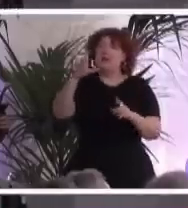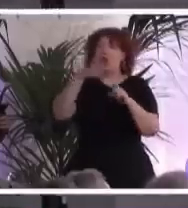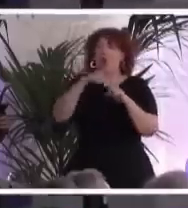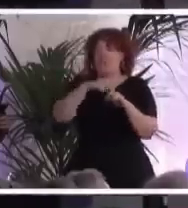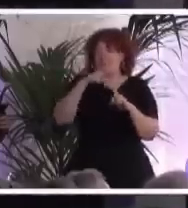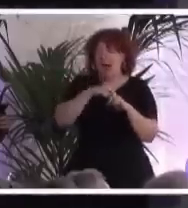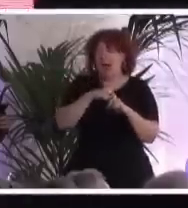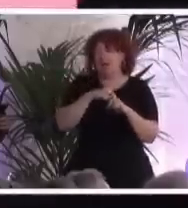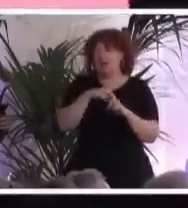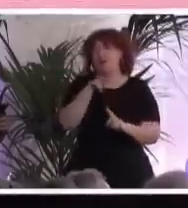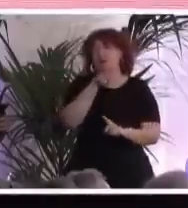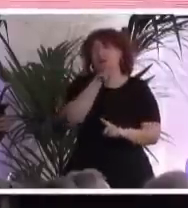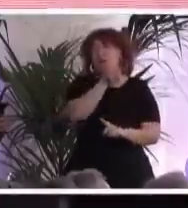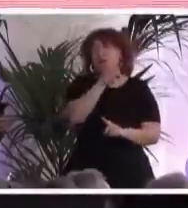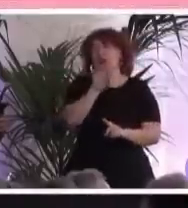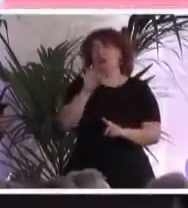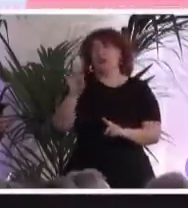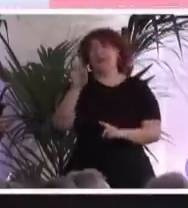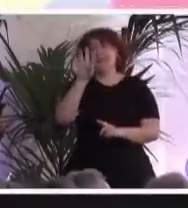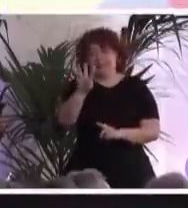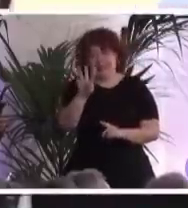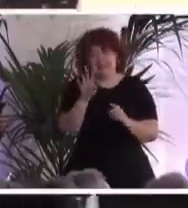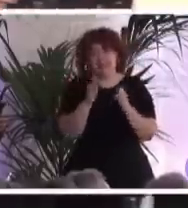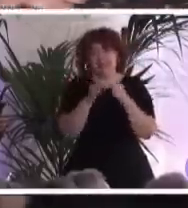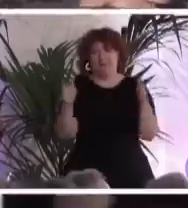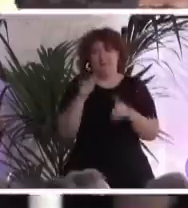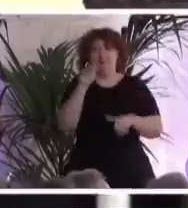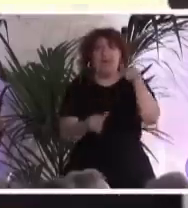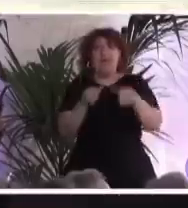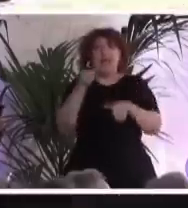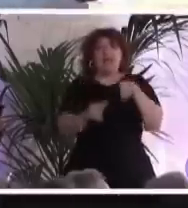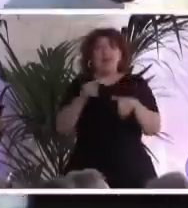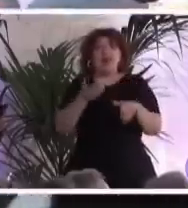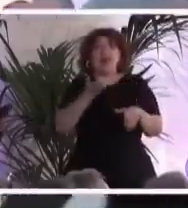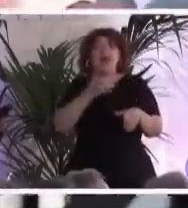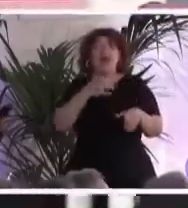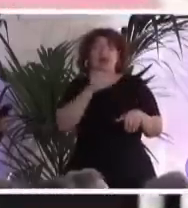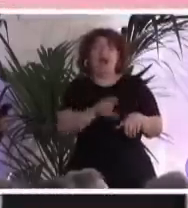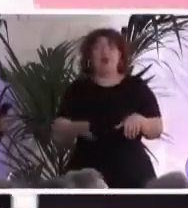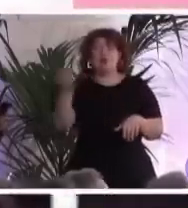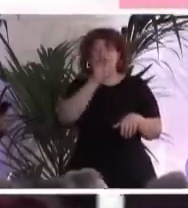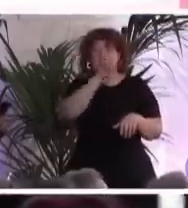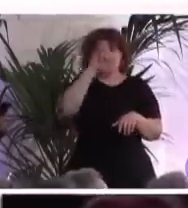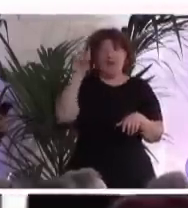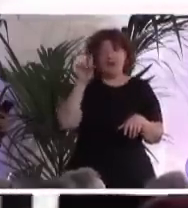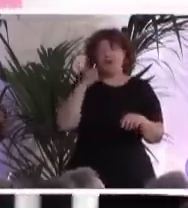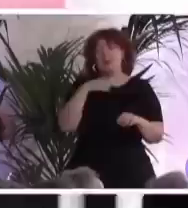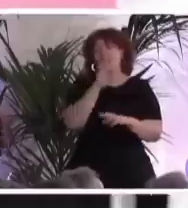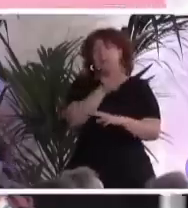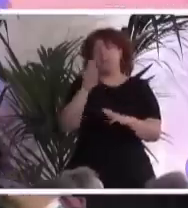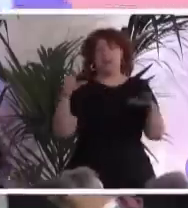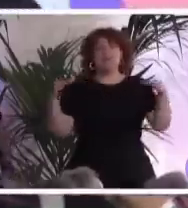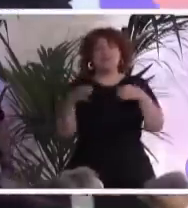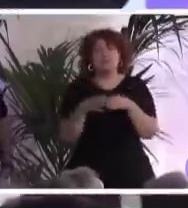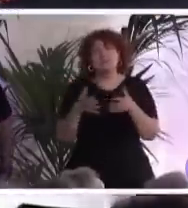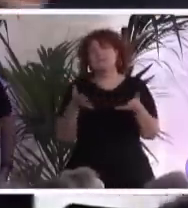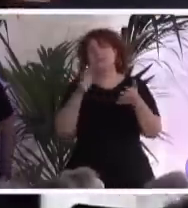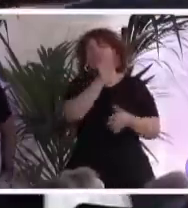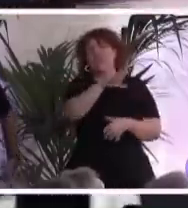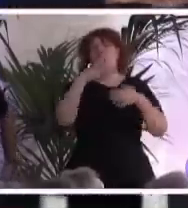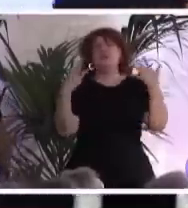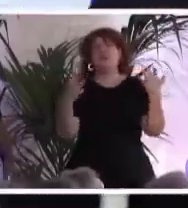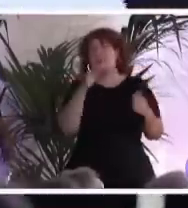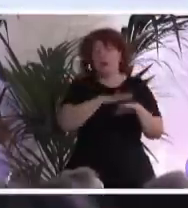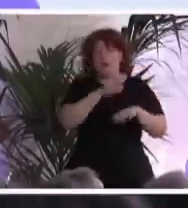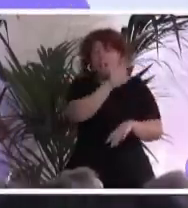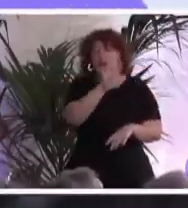del año 2003 elecciones autonómicas en Madrid el partido popular obtiene 55